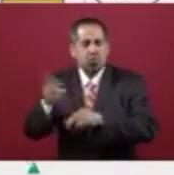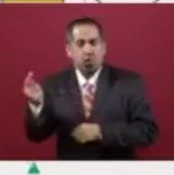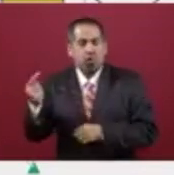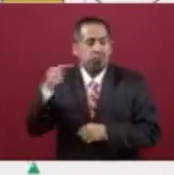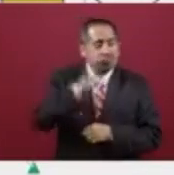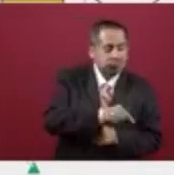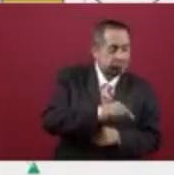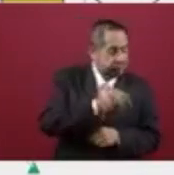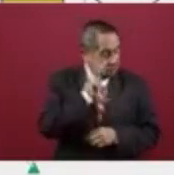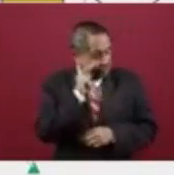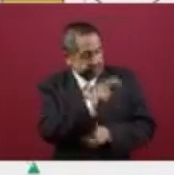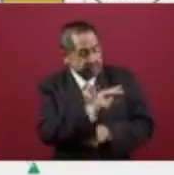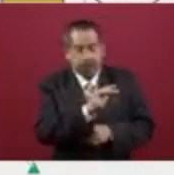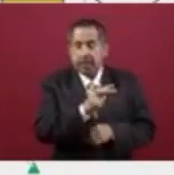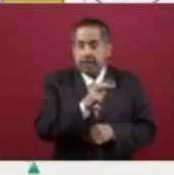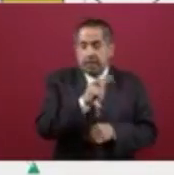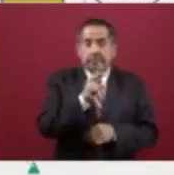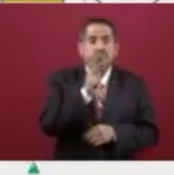internacionalmente,